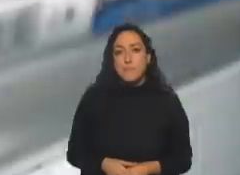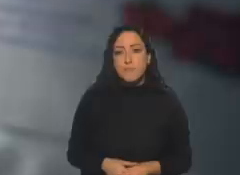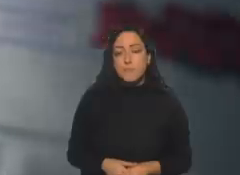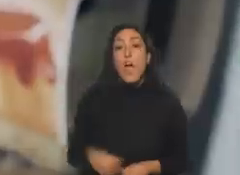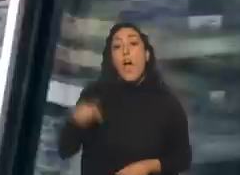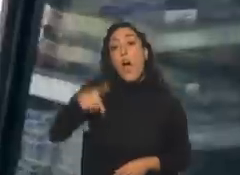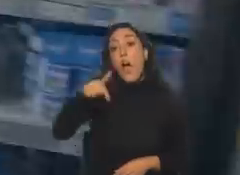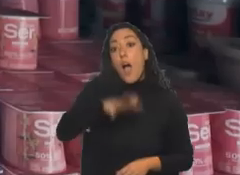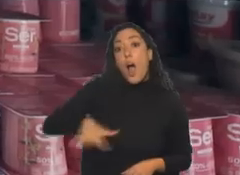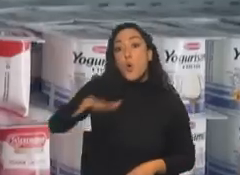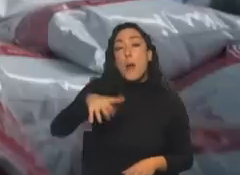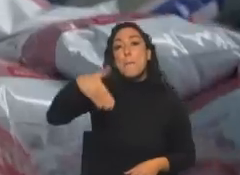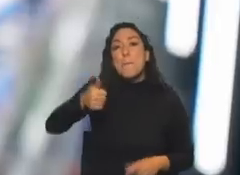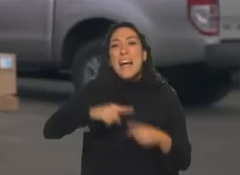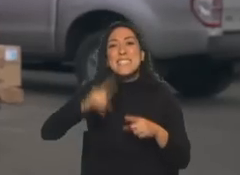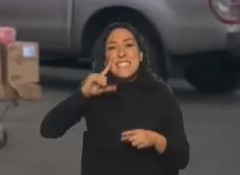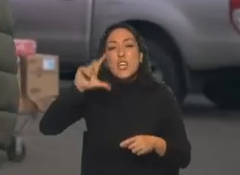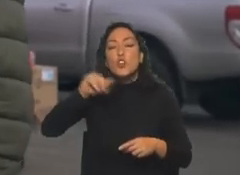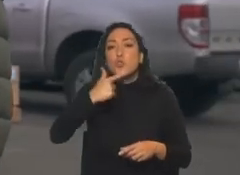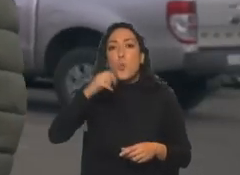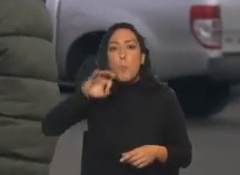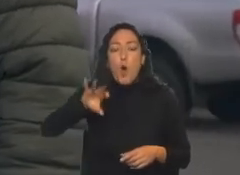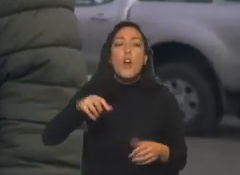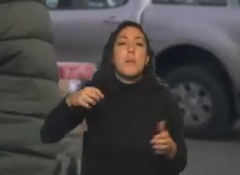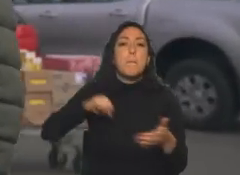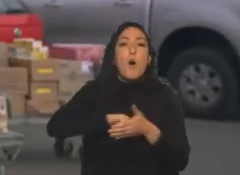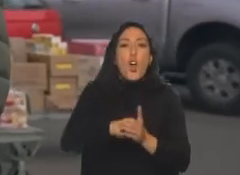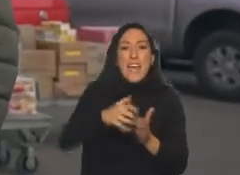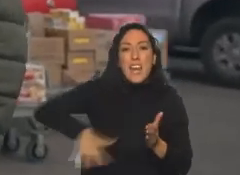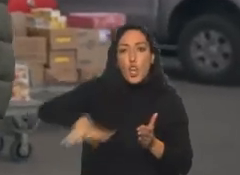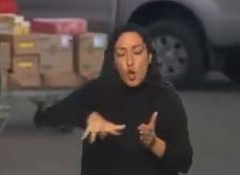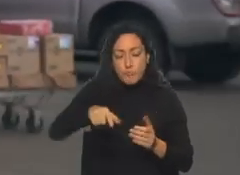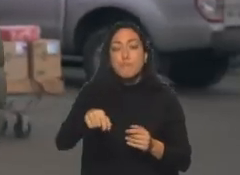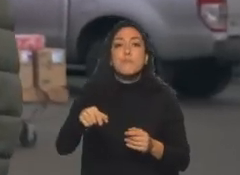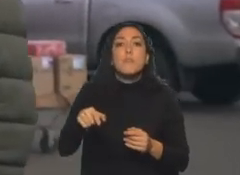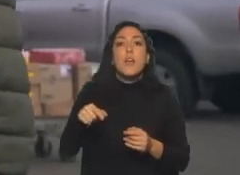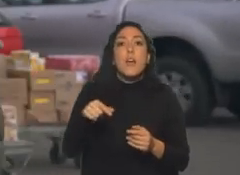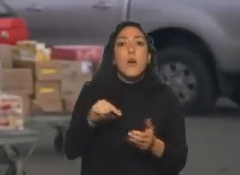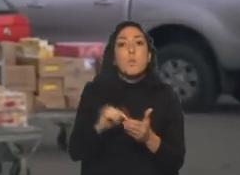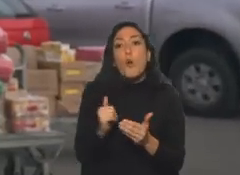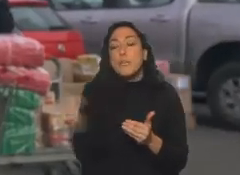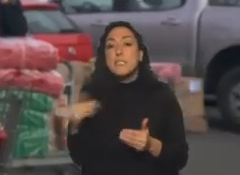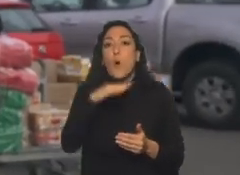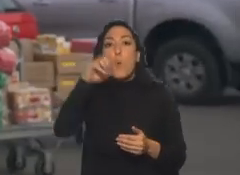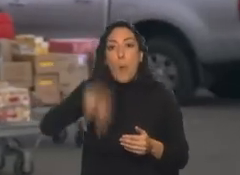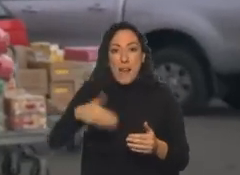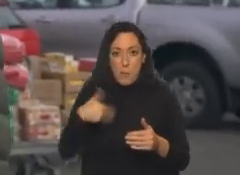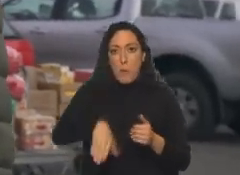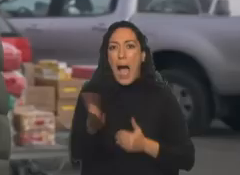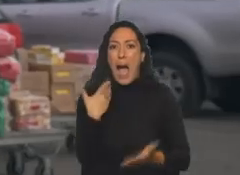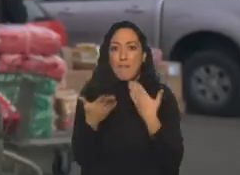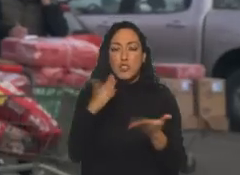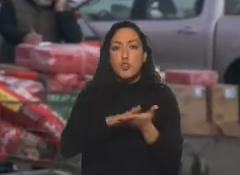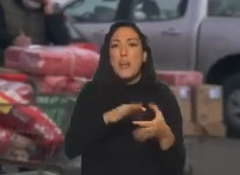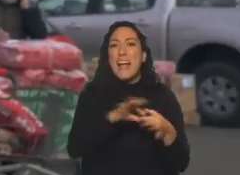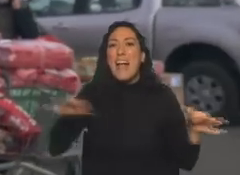Estamos en el Maxi Consumo de la localidad de Moreno, en la provincia de Buenos Aires, y vamos a hablar con Juan Fera sobre la cadena de valor